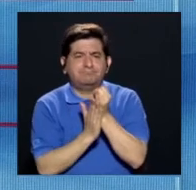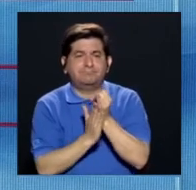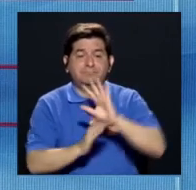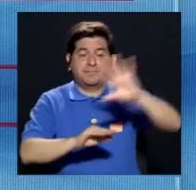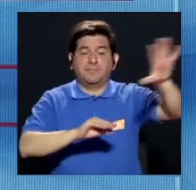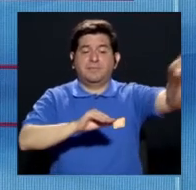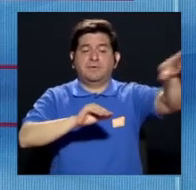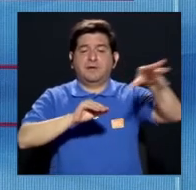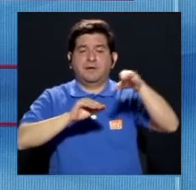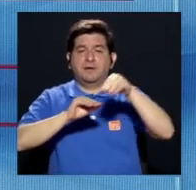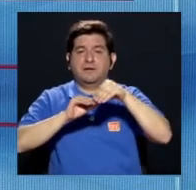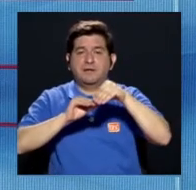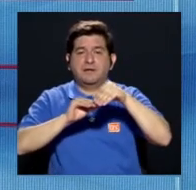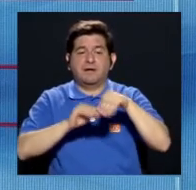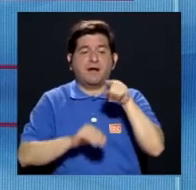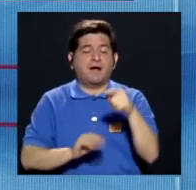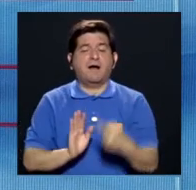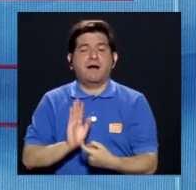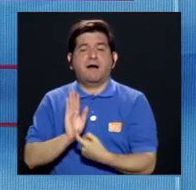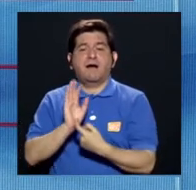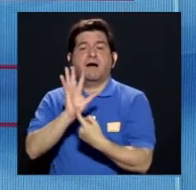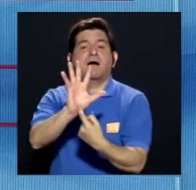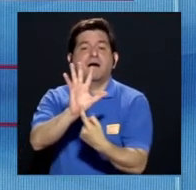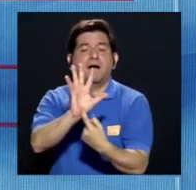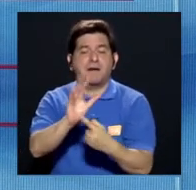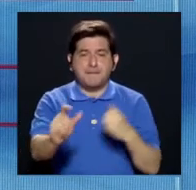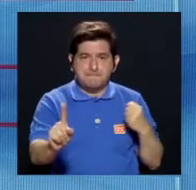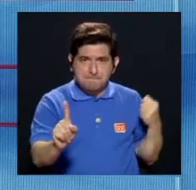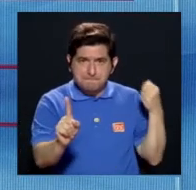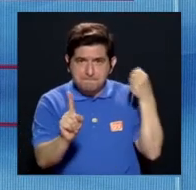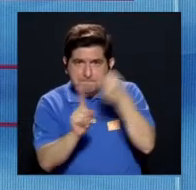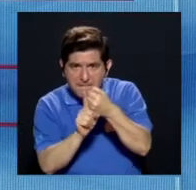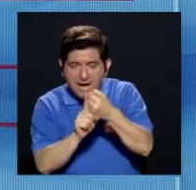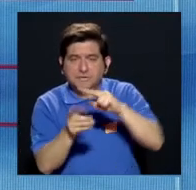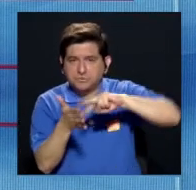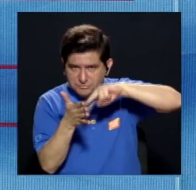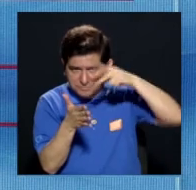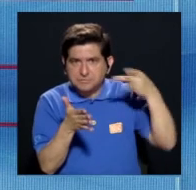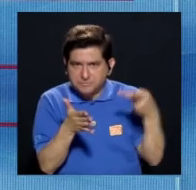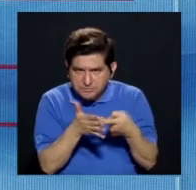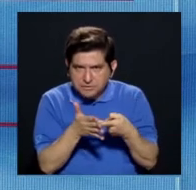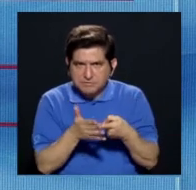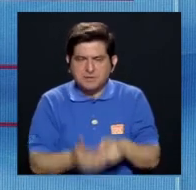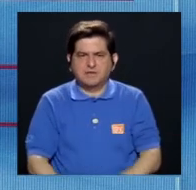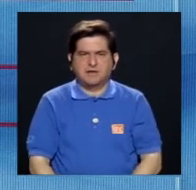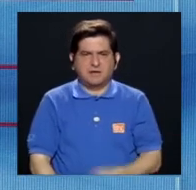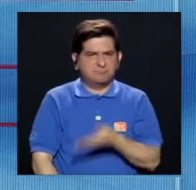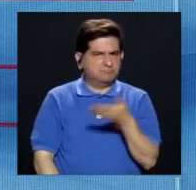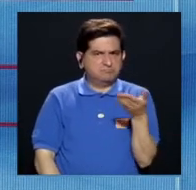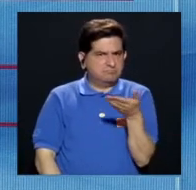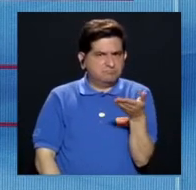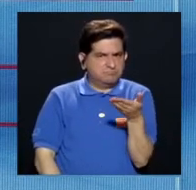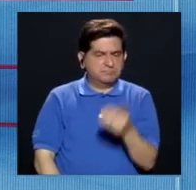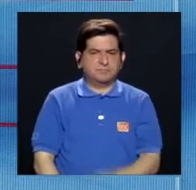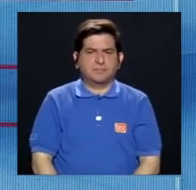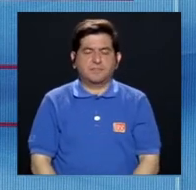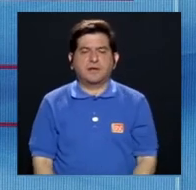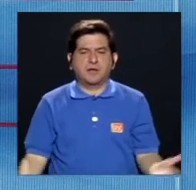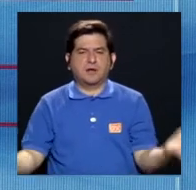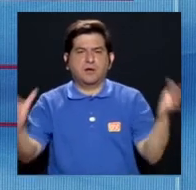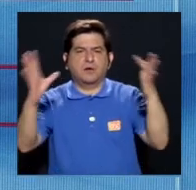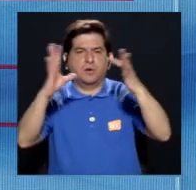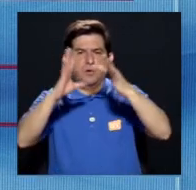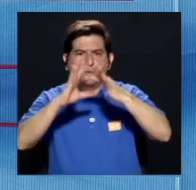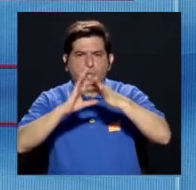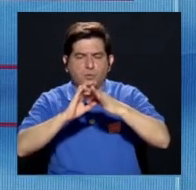que además son un reflejo del impacto que ello tiene sobre la